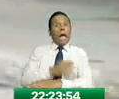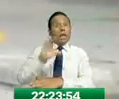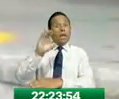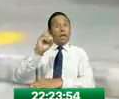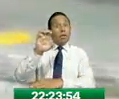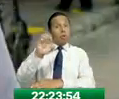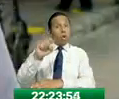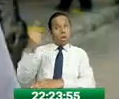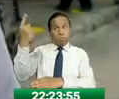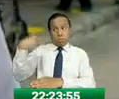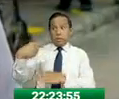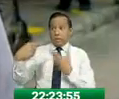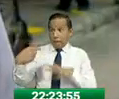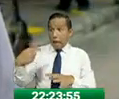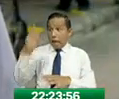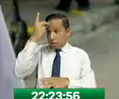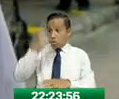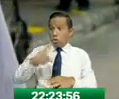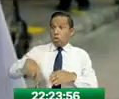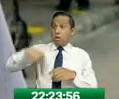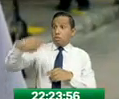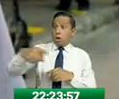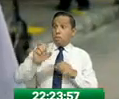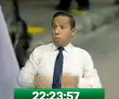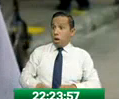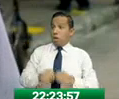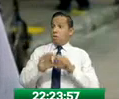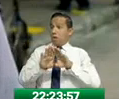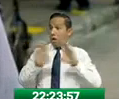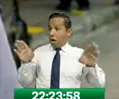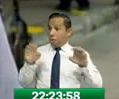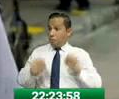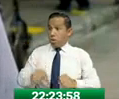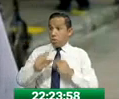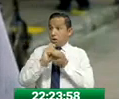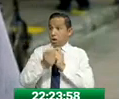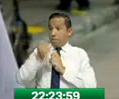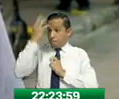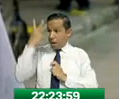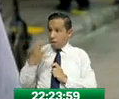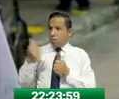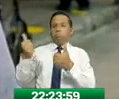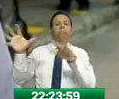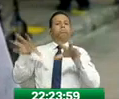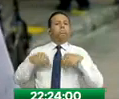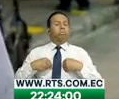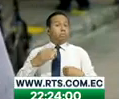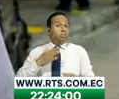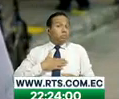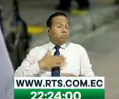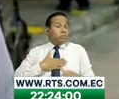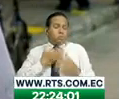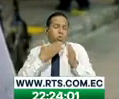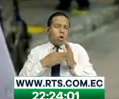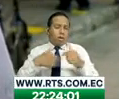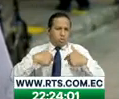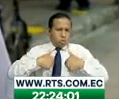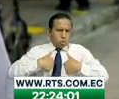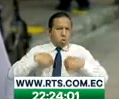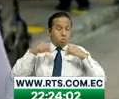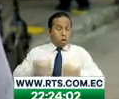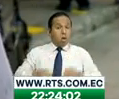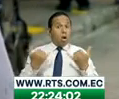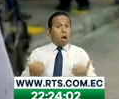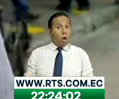la decisión. Vista de eso, pues yo estoy empezando con la señalética para el distanciamiento, que es el que nos va a cuidar tanto